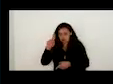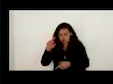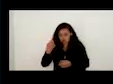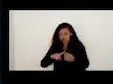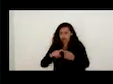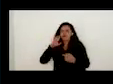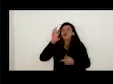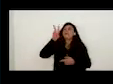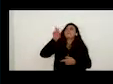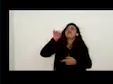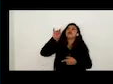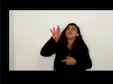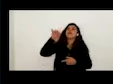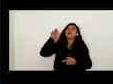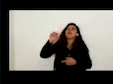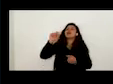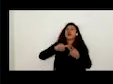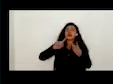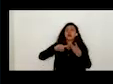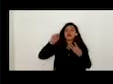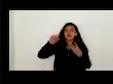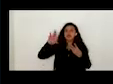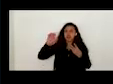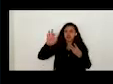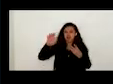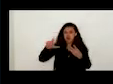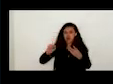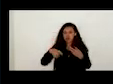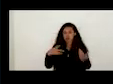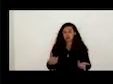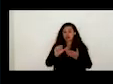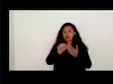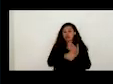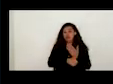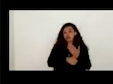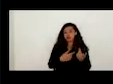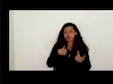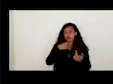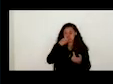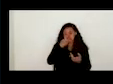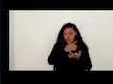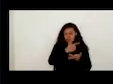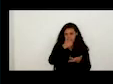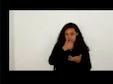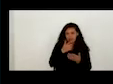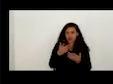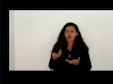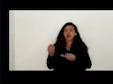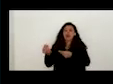bien. Y el aguacate, les adelanto ahí, es una grasa. ¿Y qué me aporta?